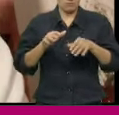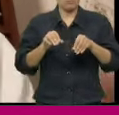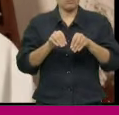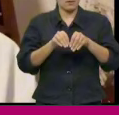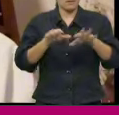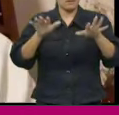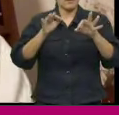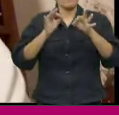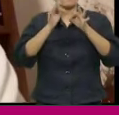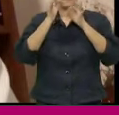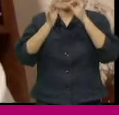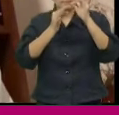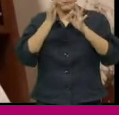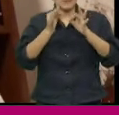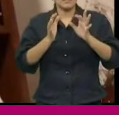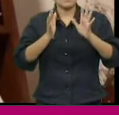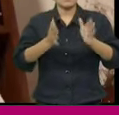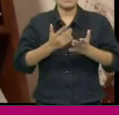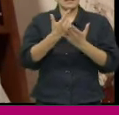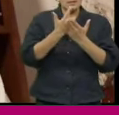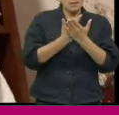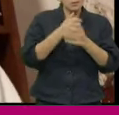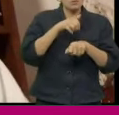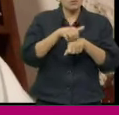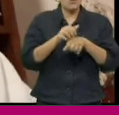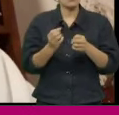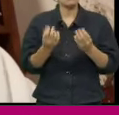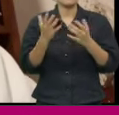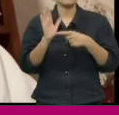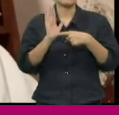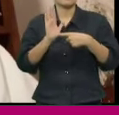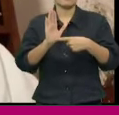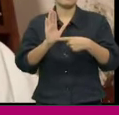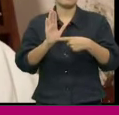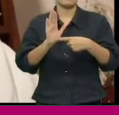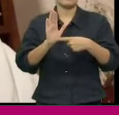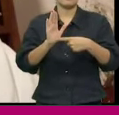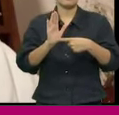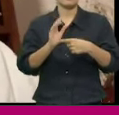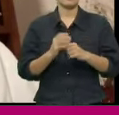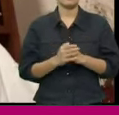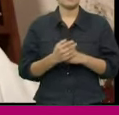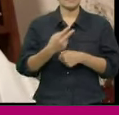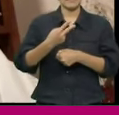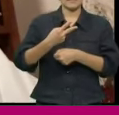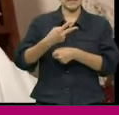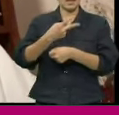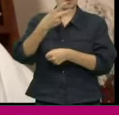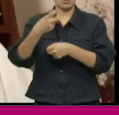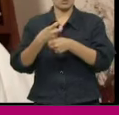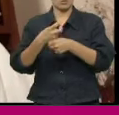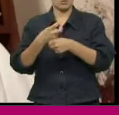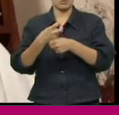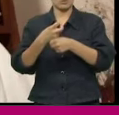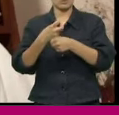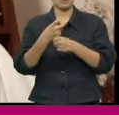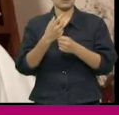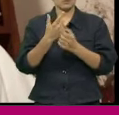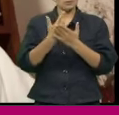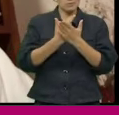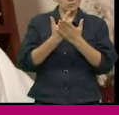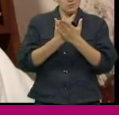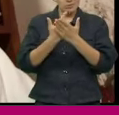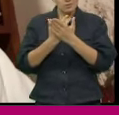ya se dio a conocer. Entonces, un segundo cómputo para que el